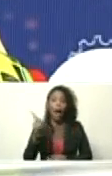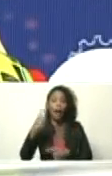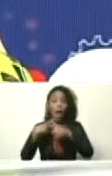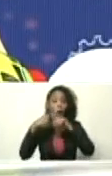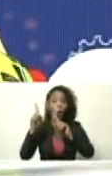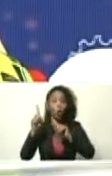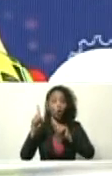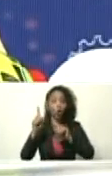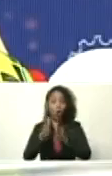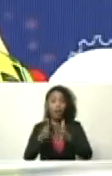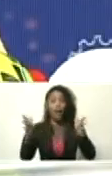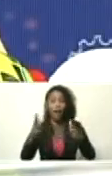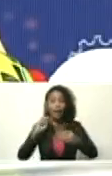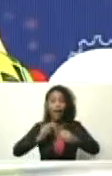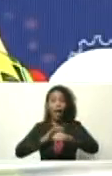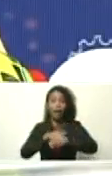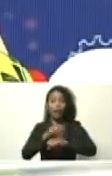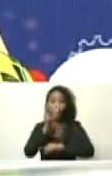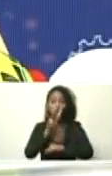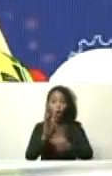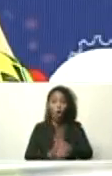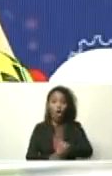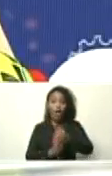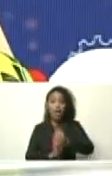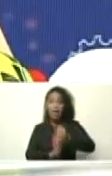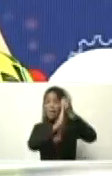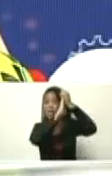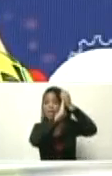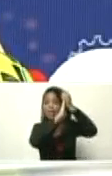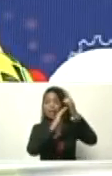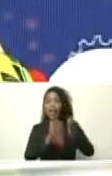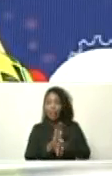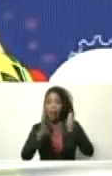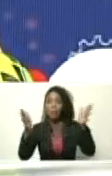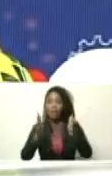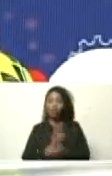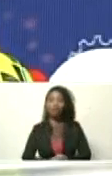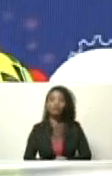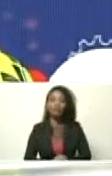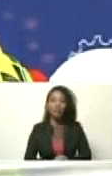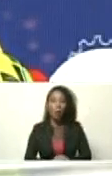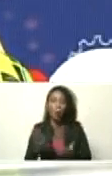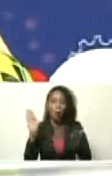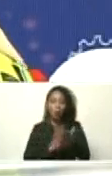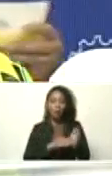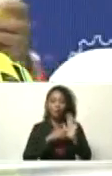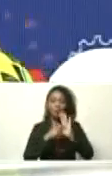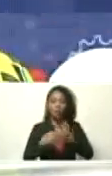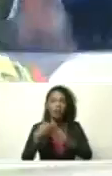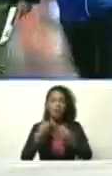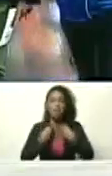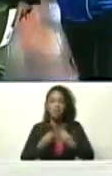Héctor Rodríguez Castro. Dos líderes, tremendos líderes. Ajá, pónmelo ahí, en vivo y directo.